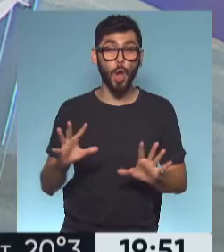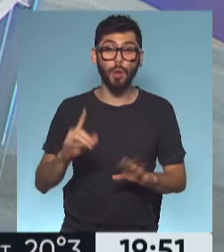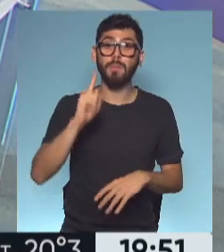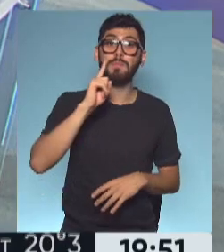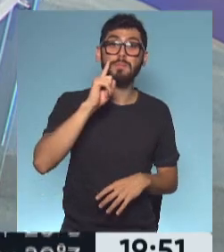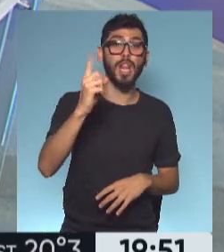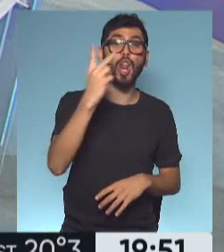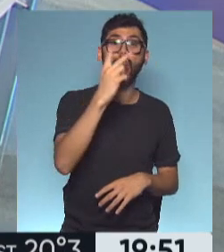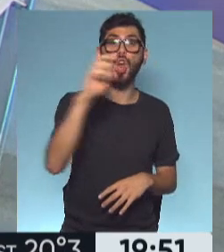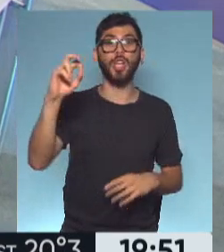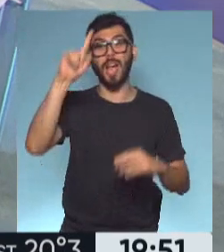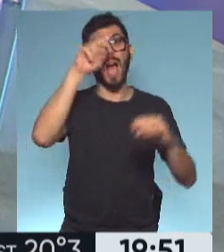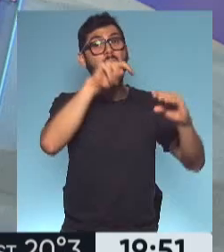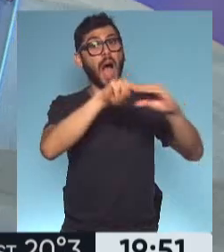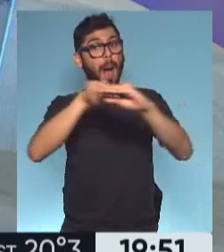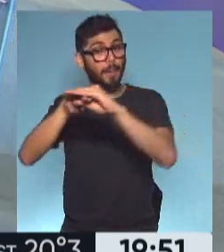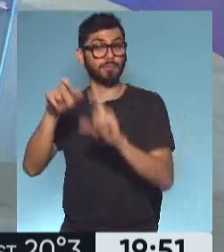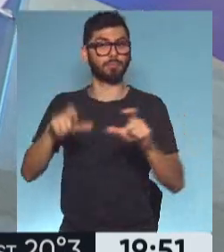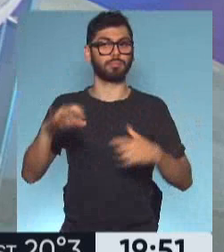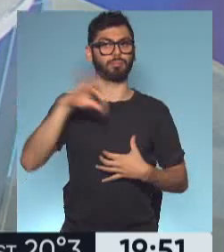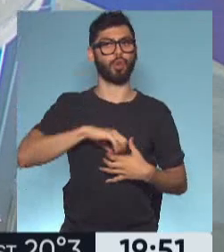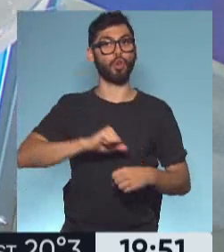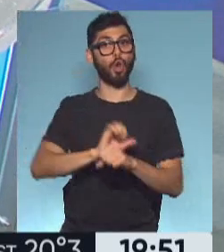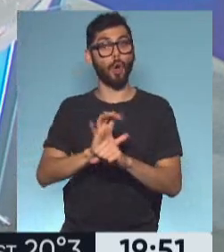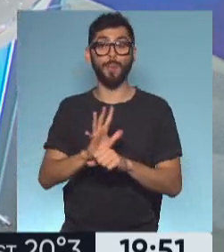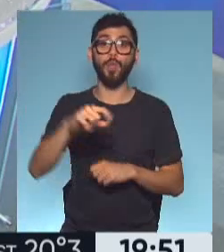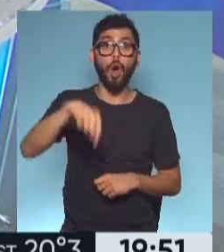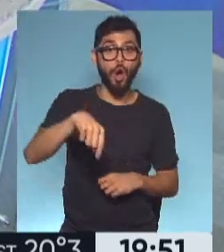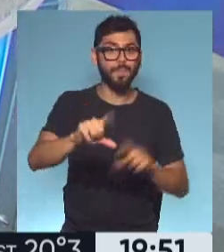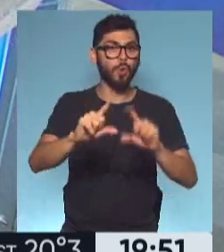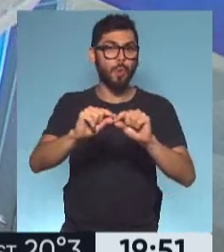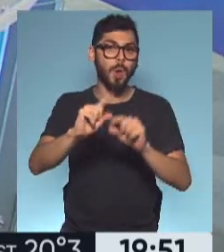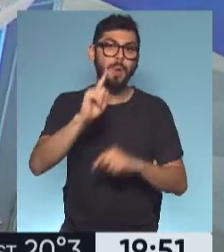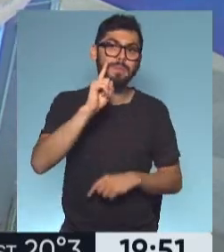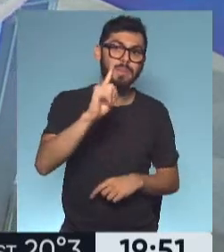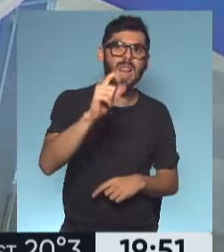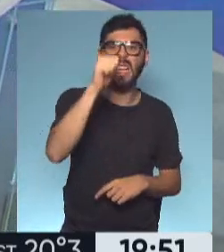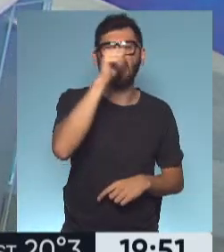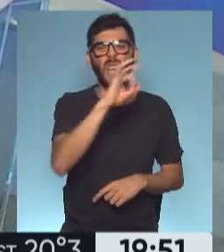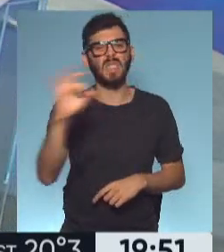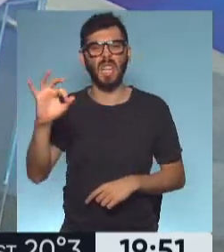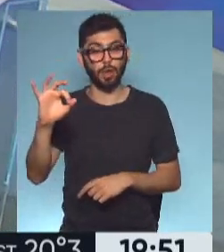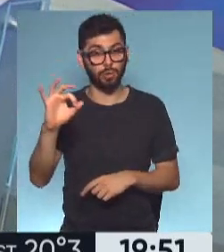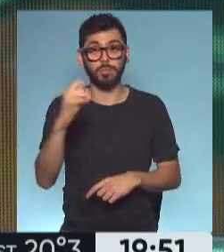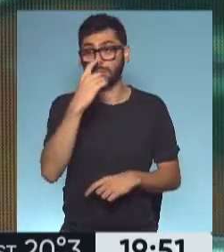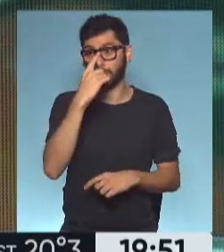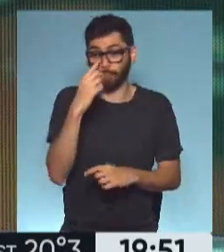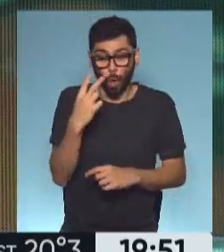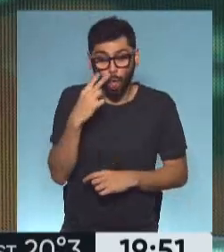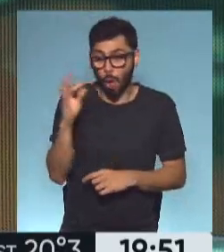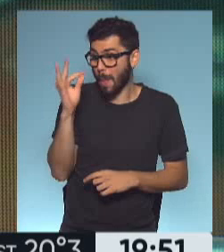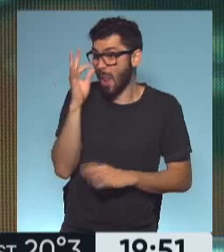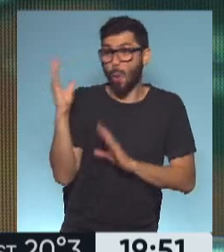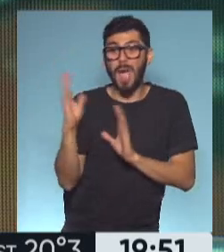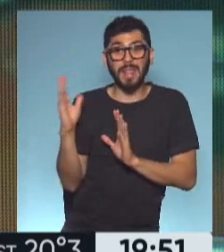de terapia intensiva ocupadas por paciente de coronavirus, y hoy ese número llega a 1.600, es decir, en el peor momento de 2020,